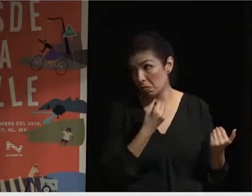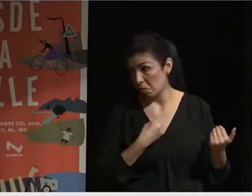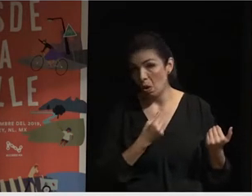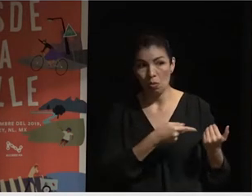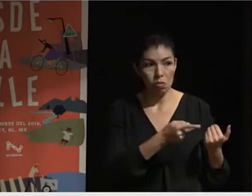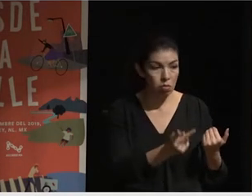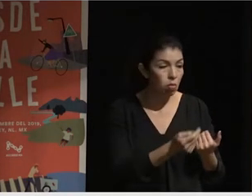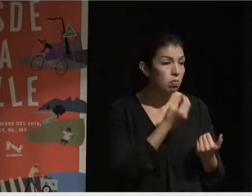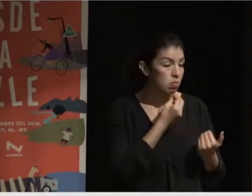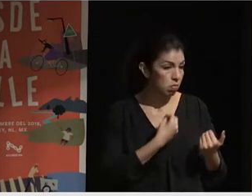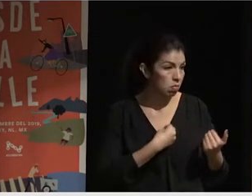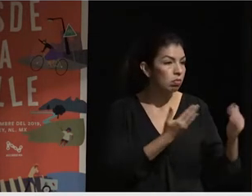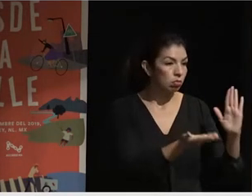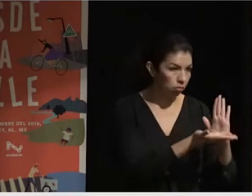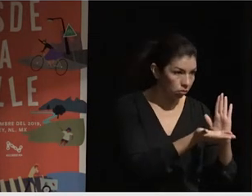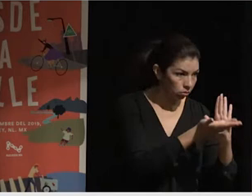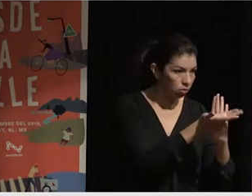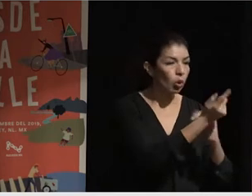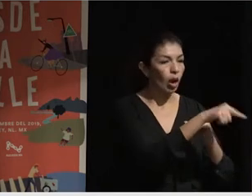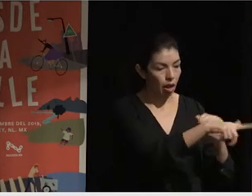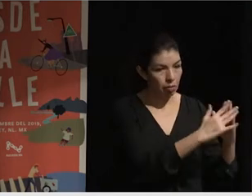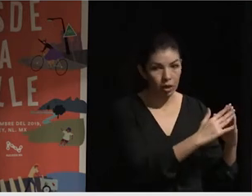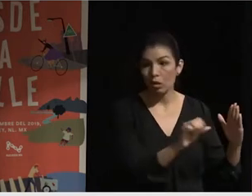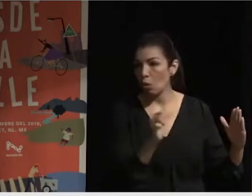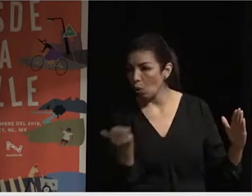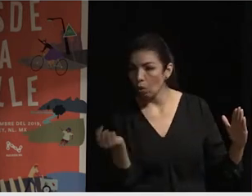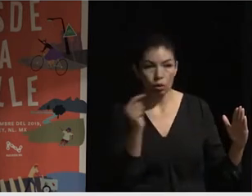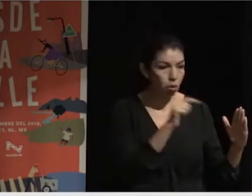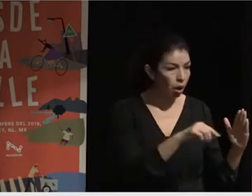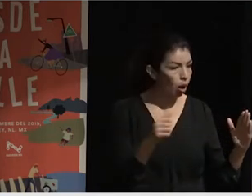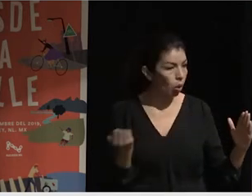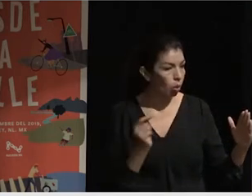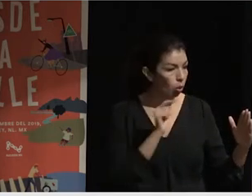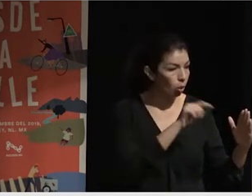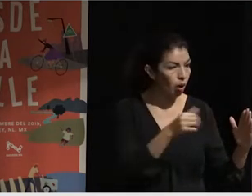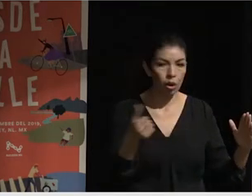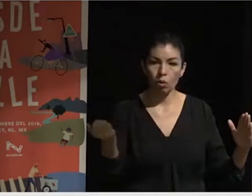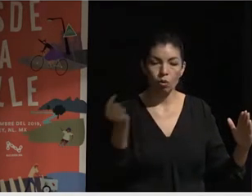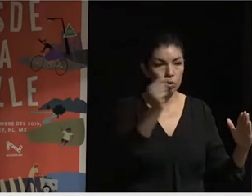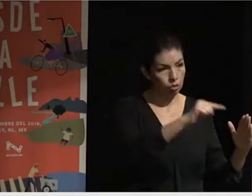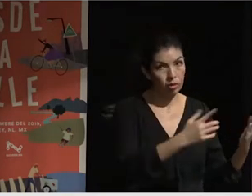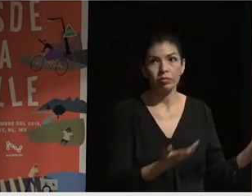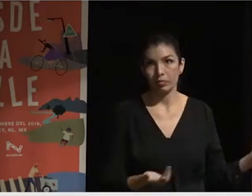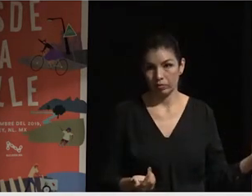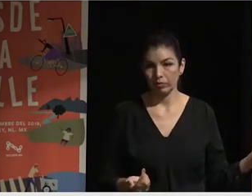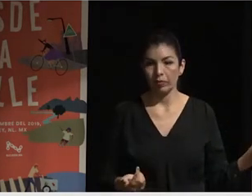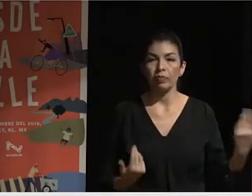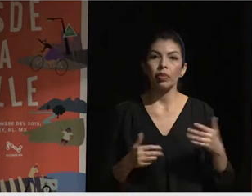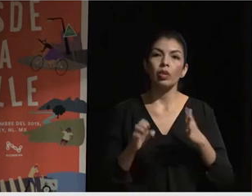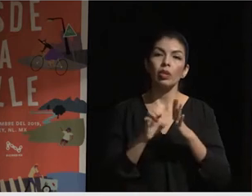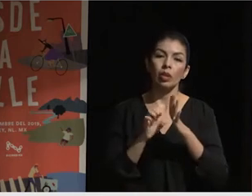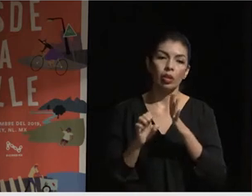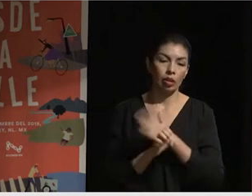mantienen la gentrificación. Cuando hablamos de gentrificación sobre todo tenemos estas ideas de desplazamiento. Yo ahí contaré